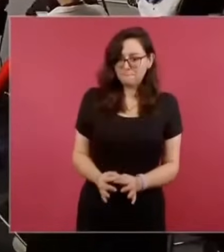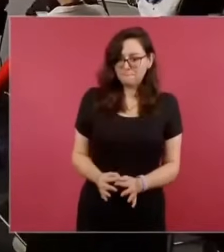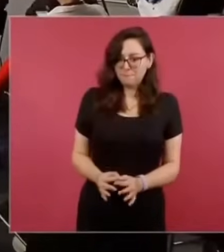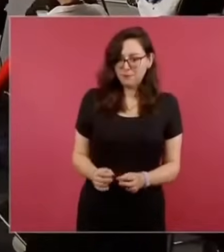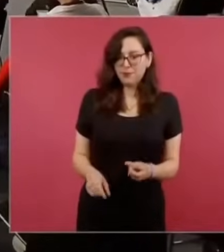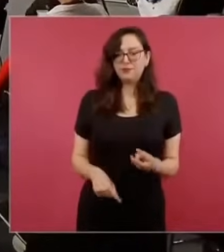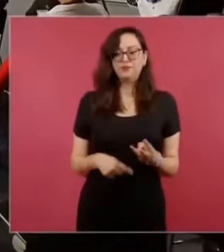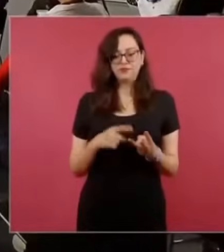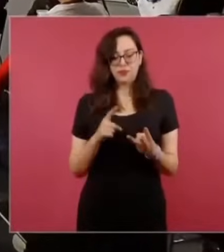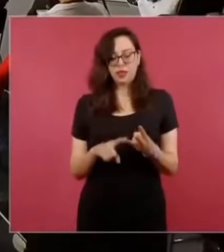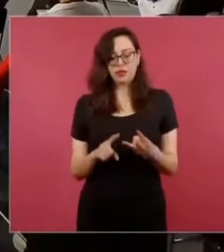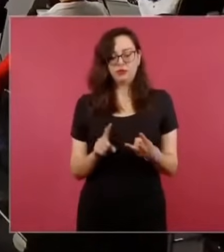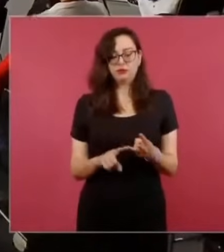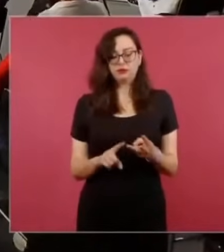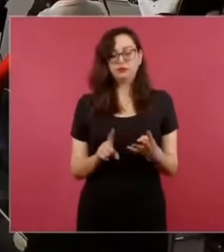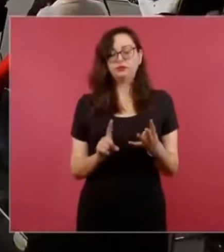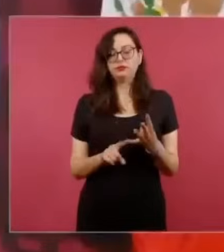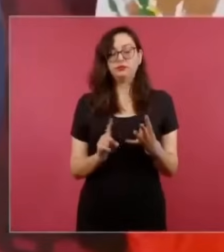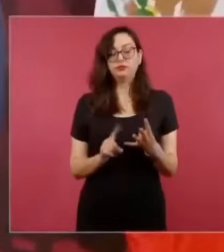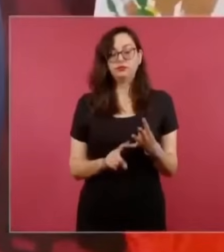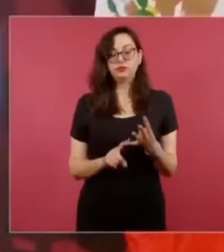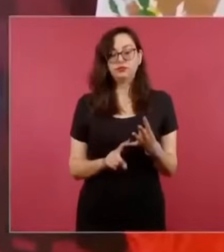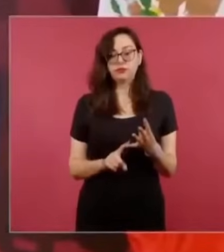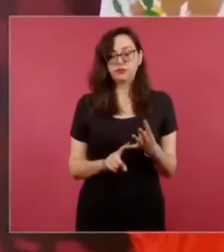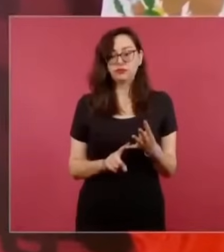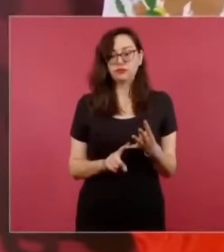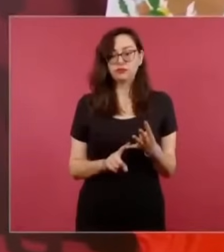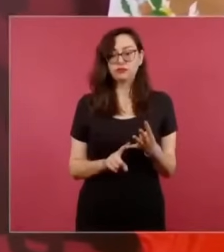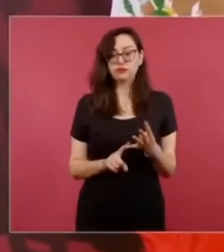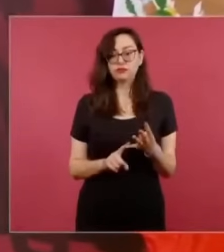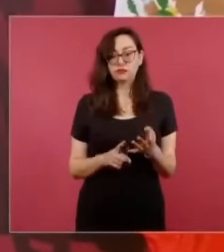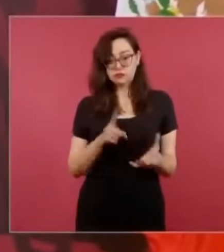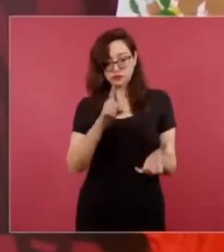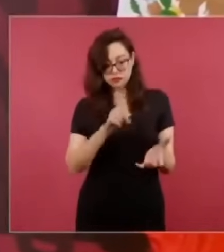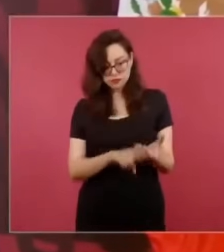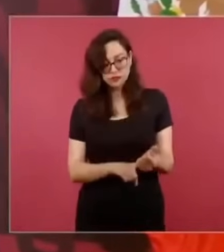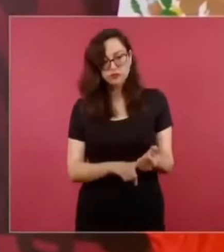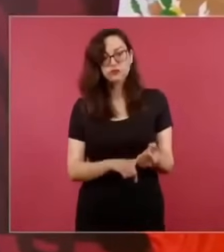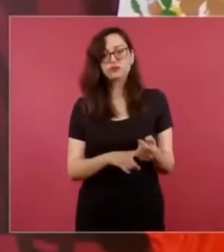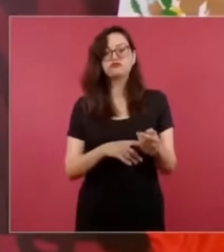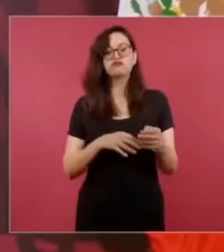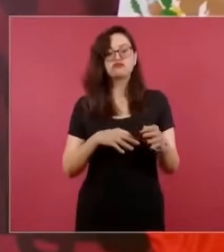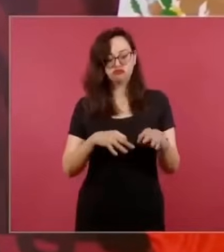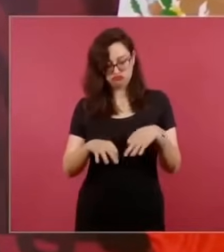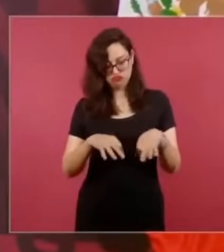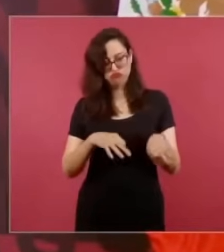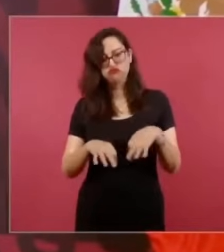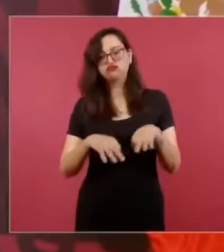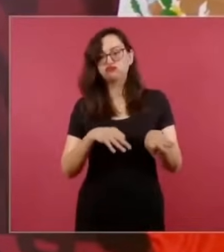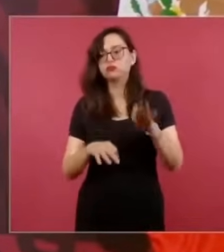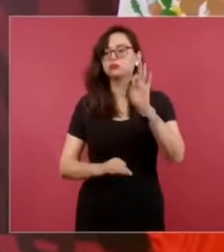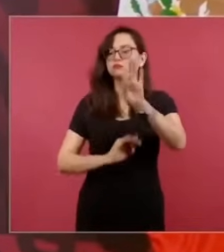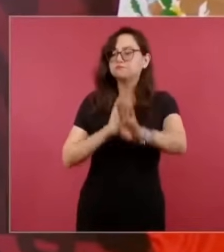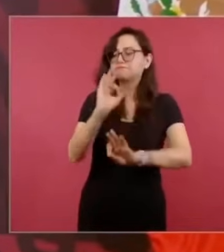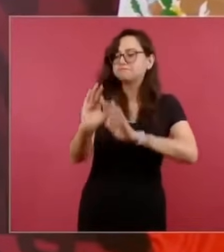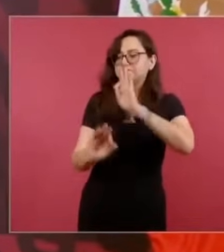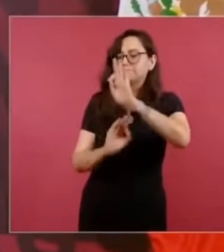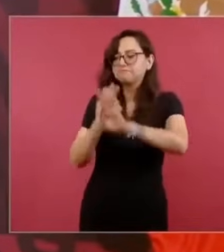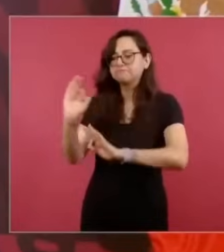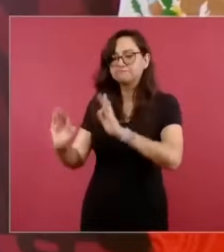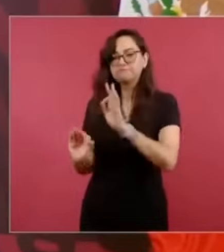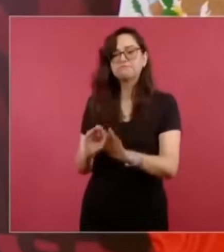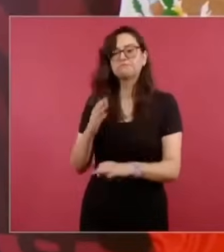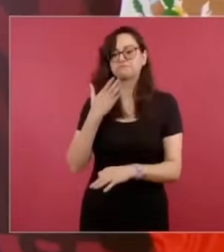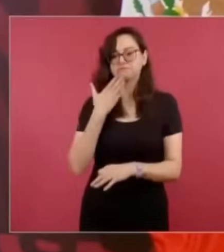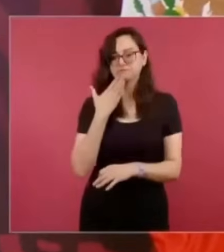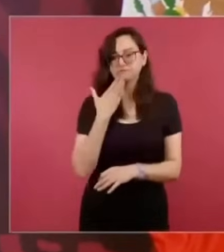la que le da buen trato a sus empleados,